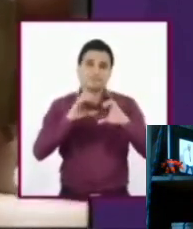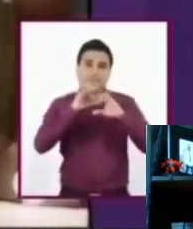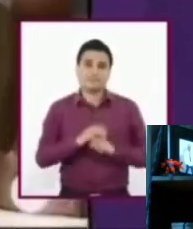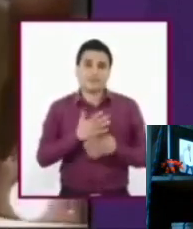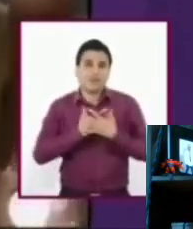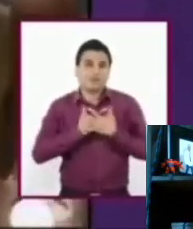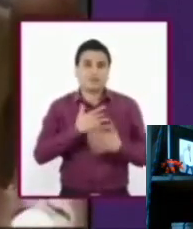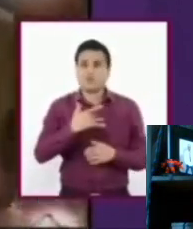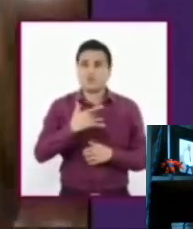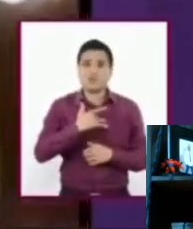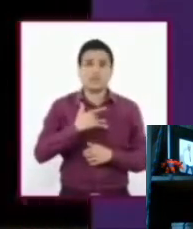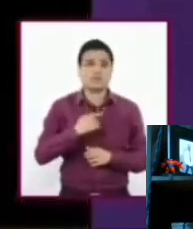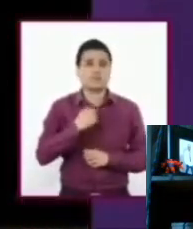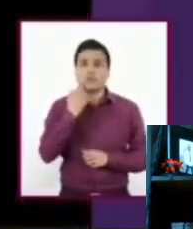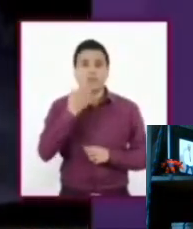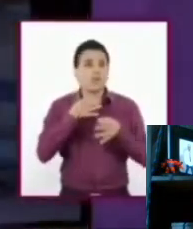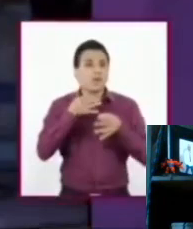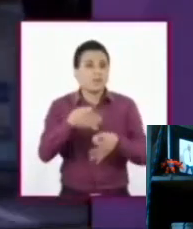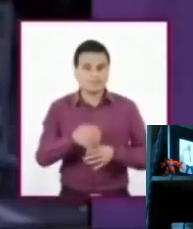yo tengo